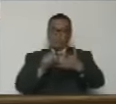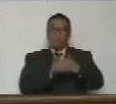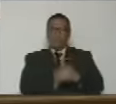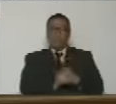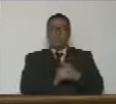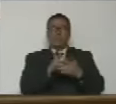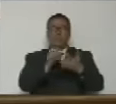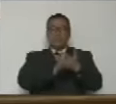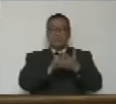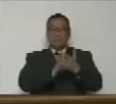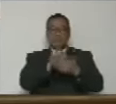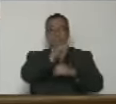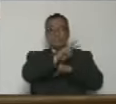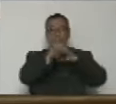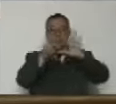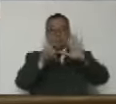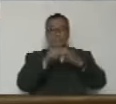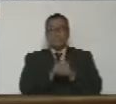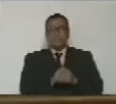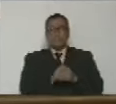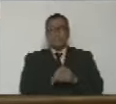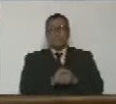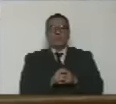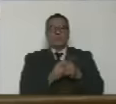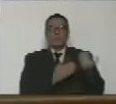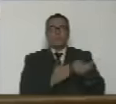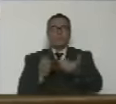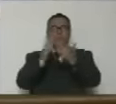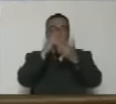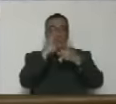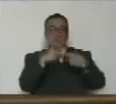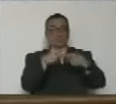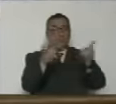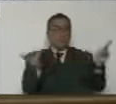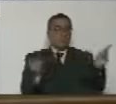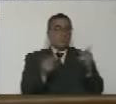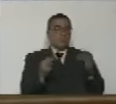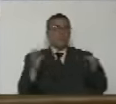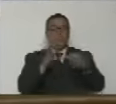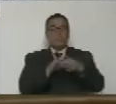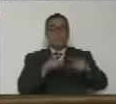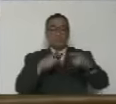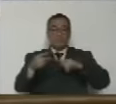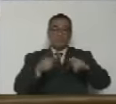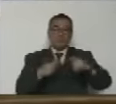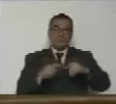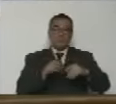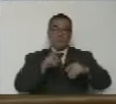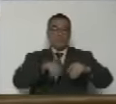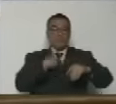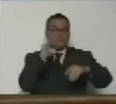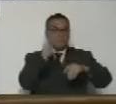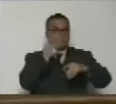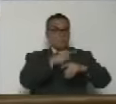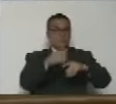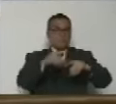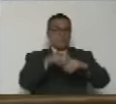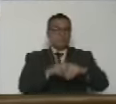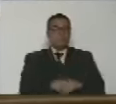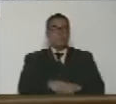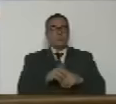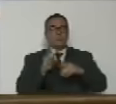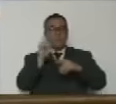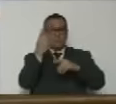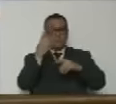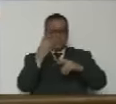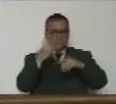siguientes términos. Artículo 26. Los servidores públicos en sus relaciones con las instancias del Poder Popular darán